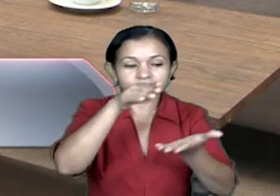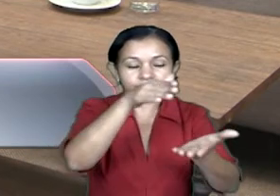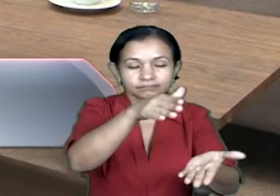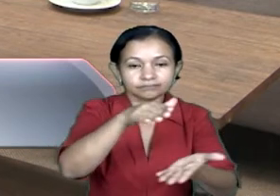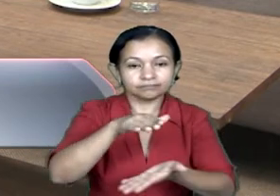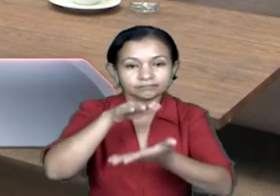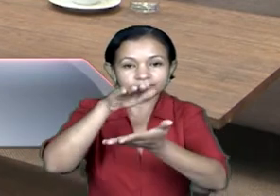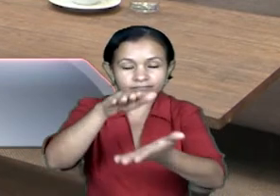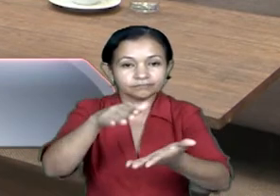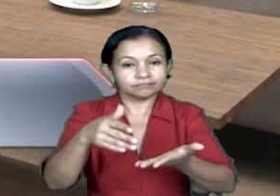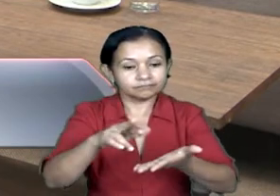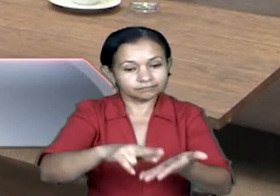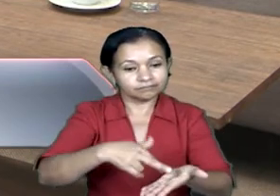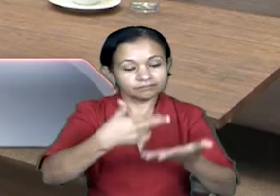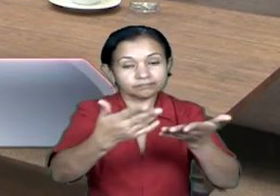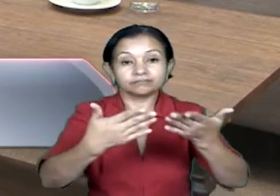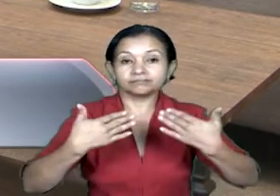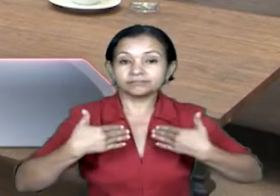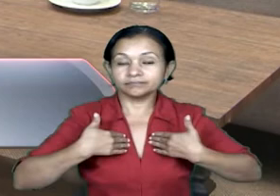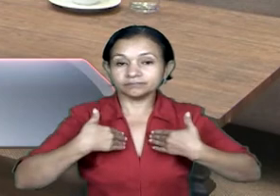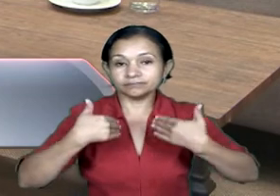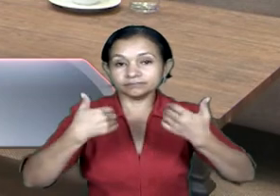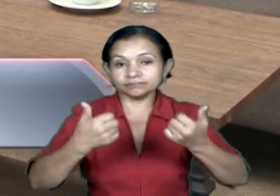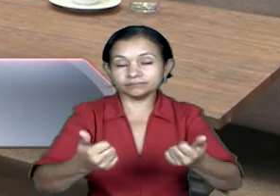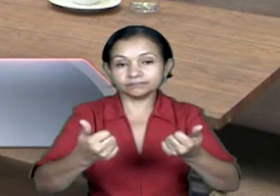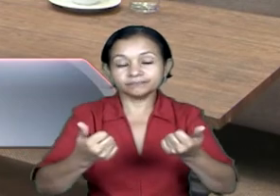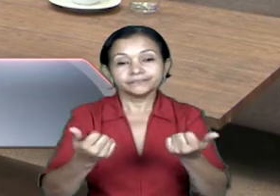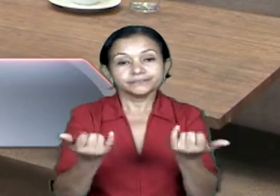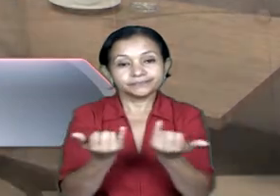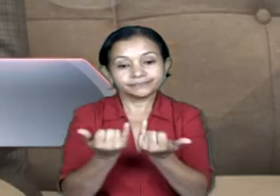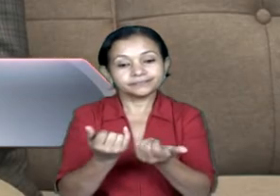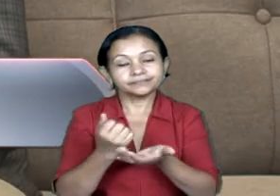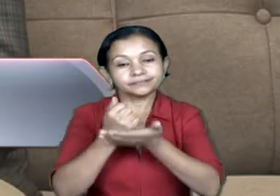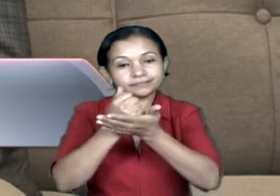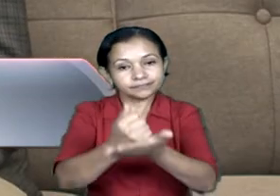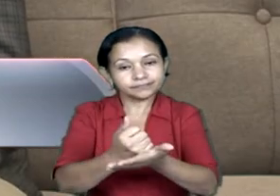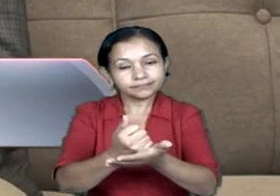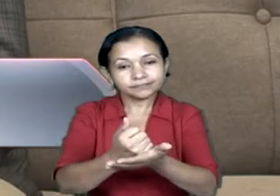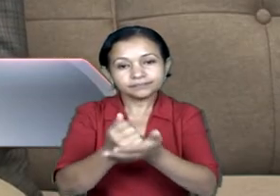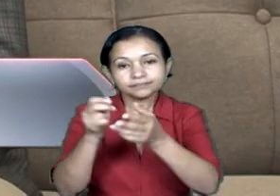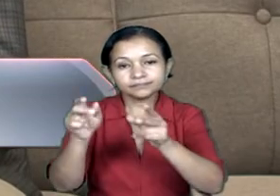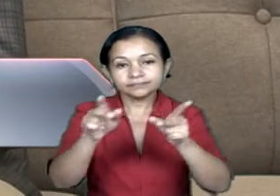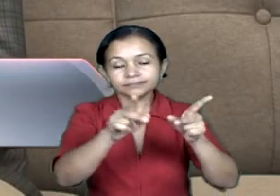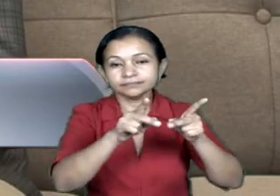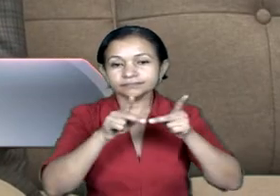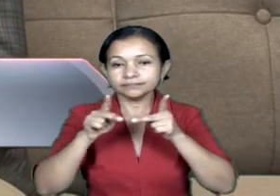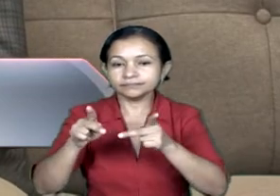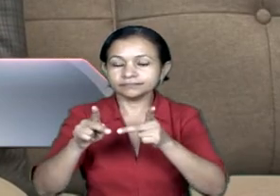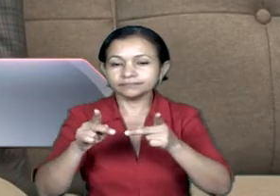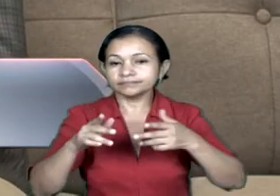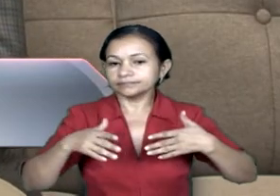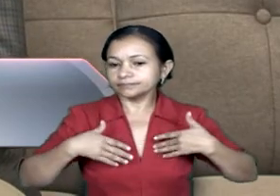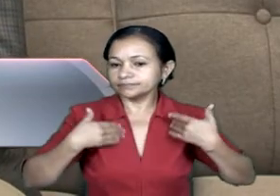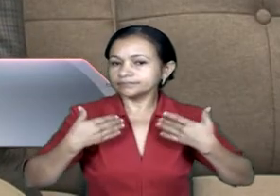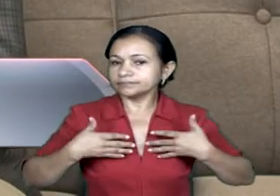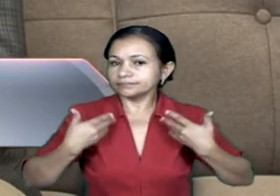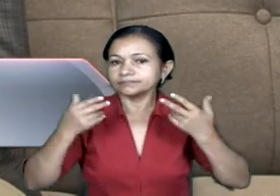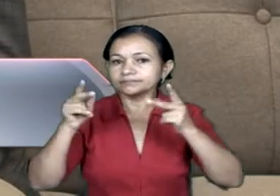es en salud, es gratuita. Por eso la gente allá muy, muy contenta